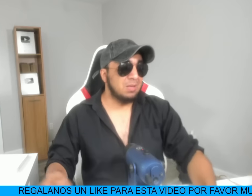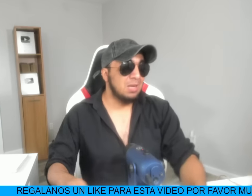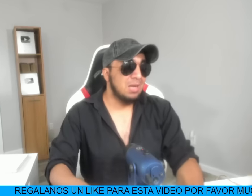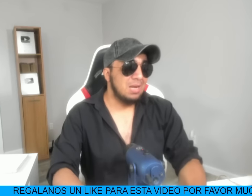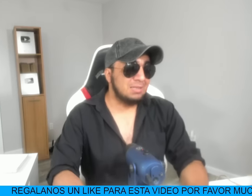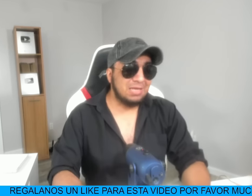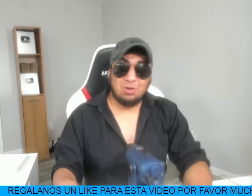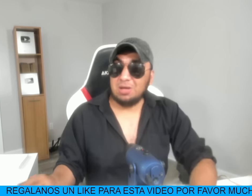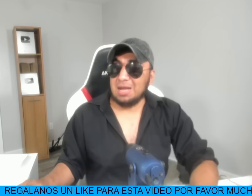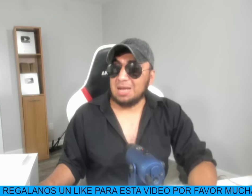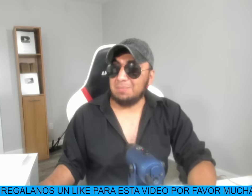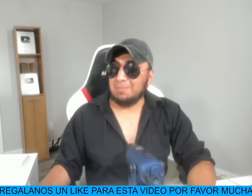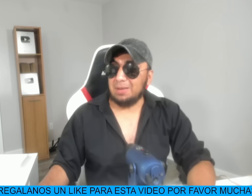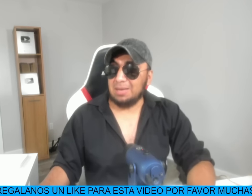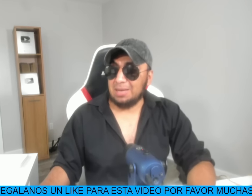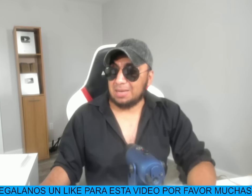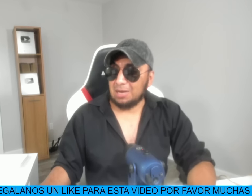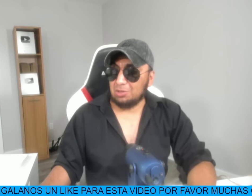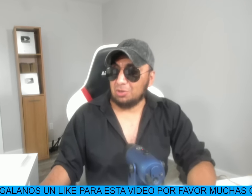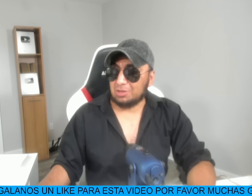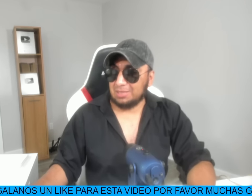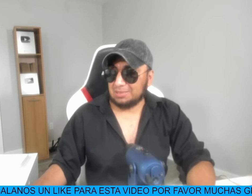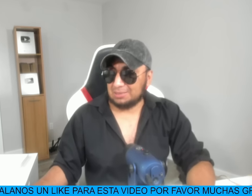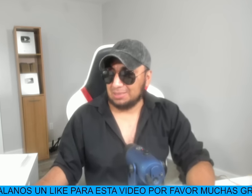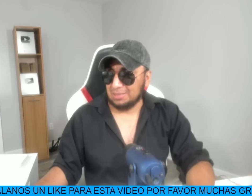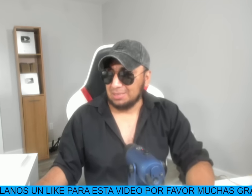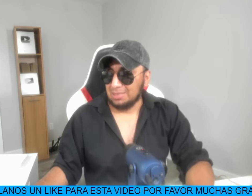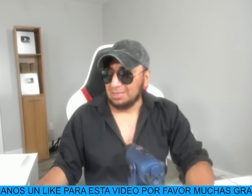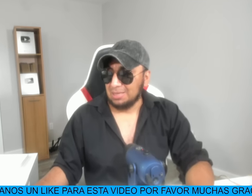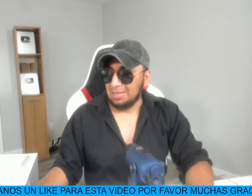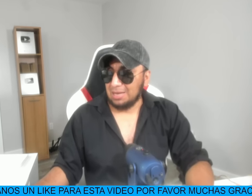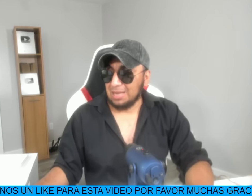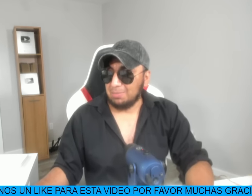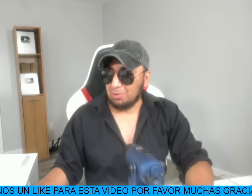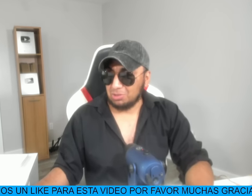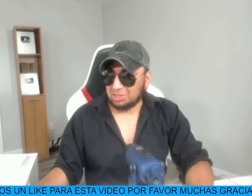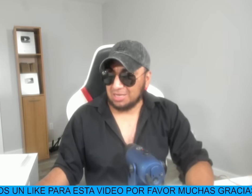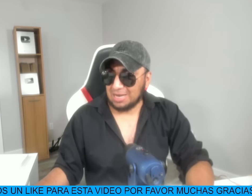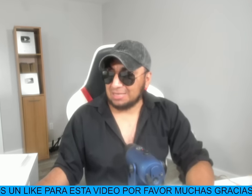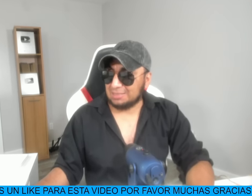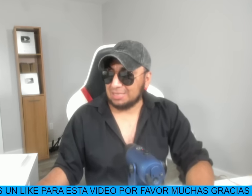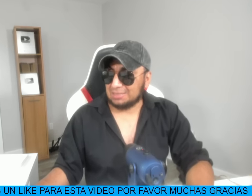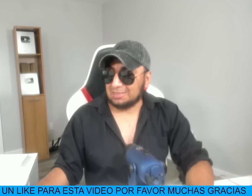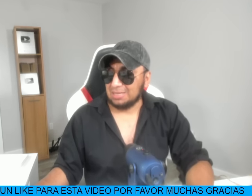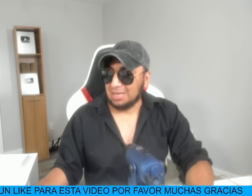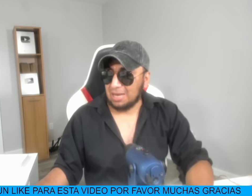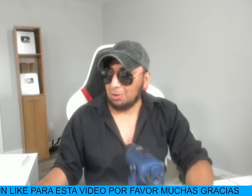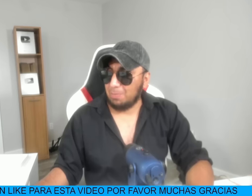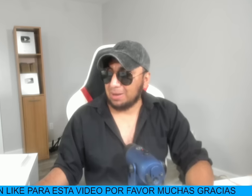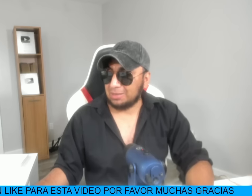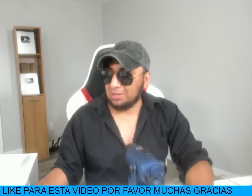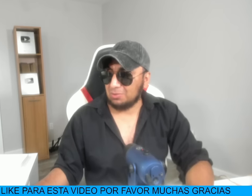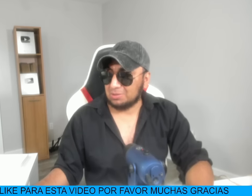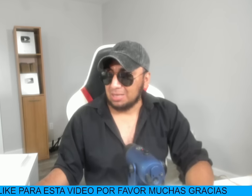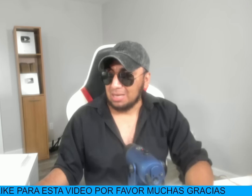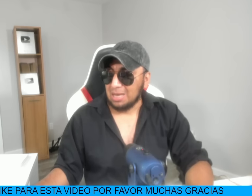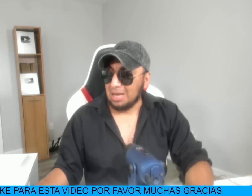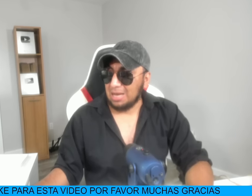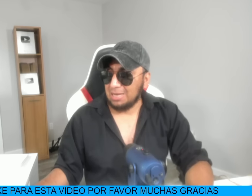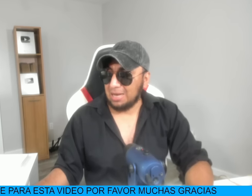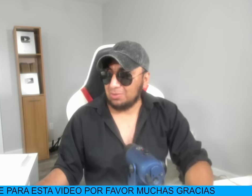Bueno, la señora Claudia Ortiz le llamó chingastes a los